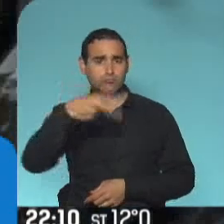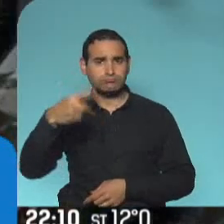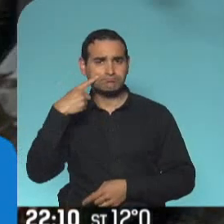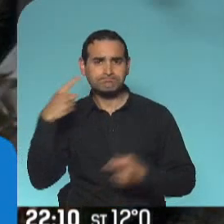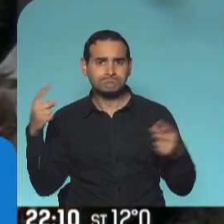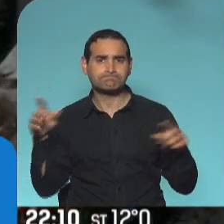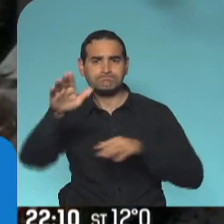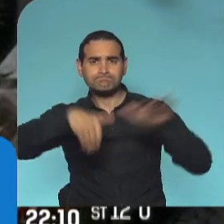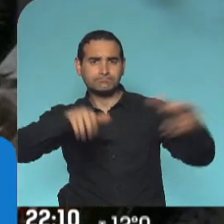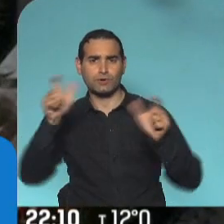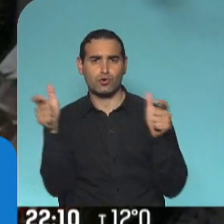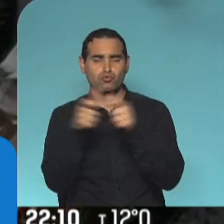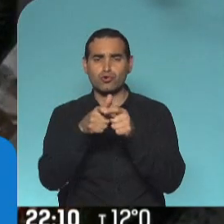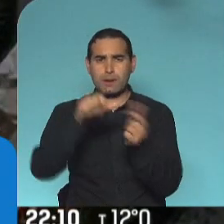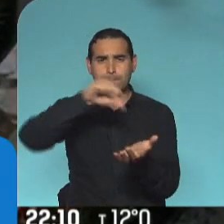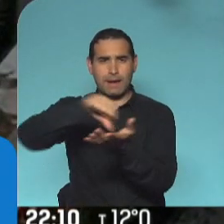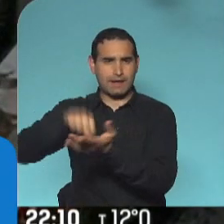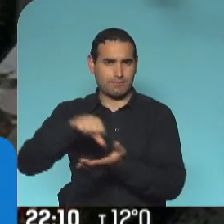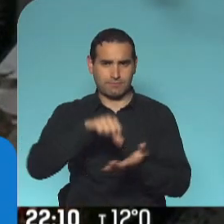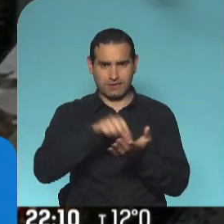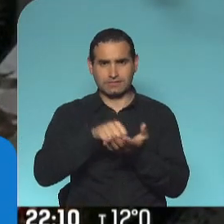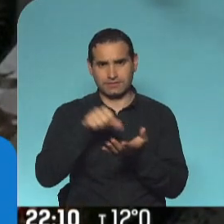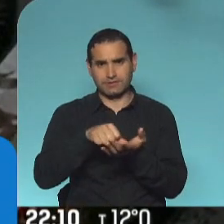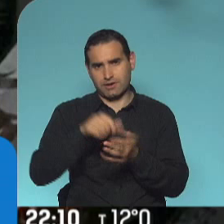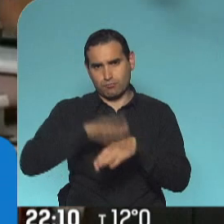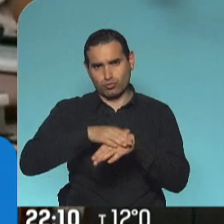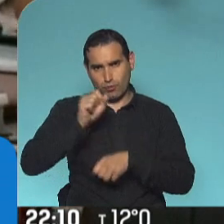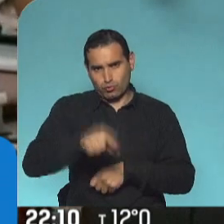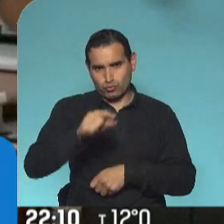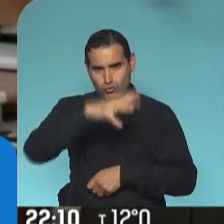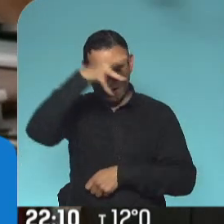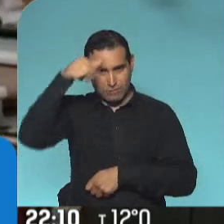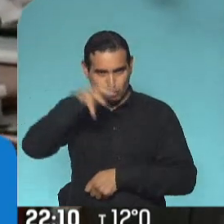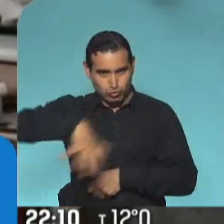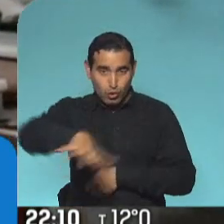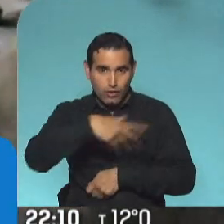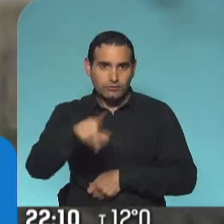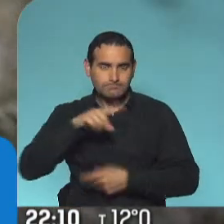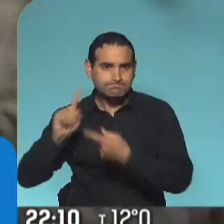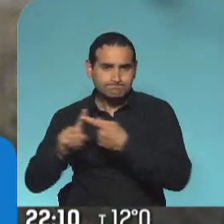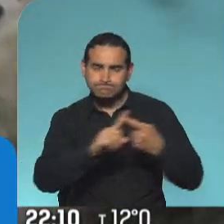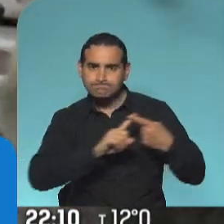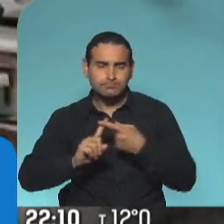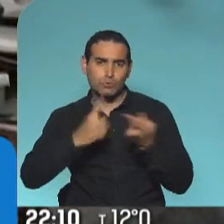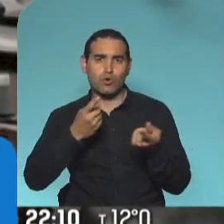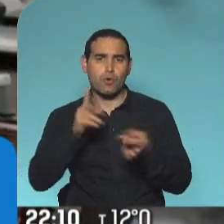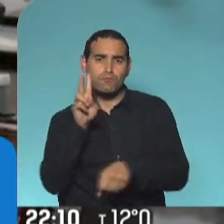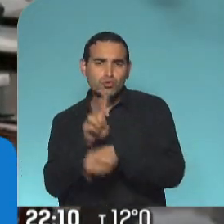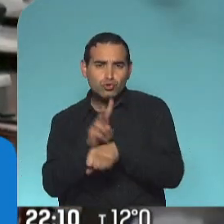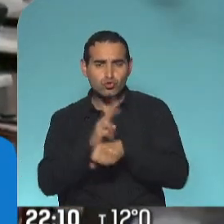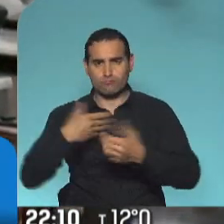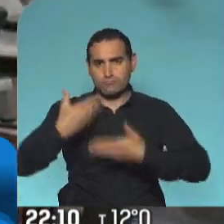una reunión de todos los países con presencia en el Amazonas para impulsar en forma coordinada políticas de protección,